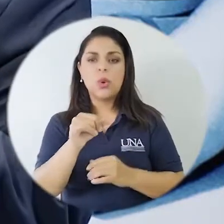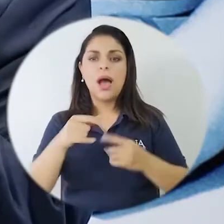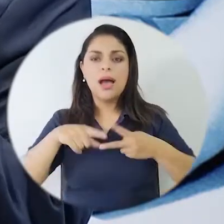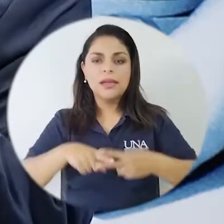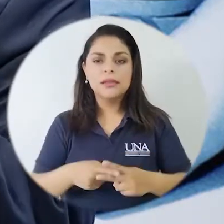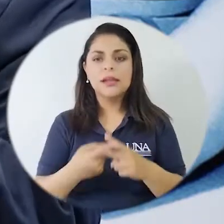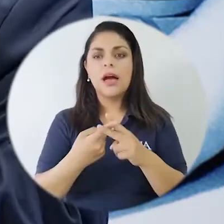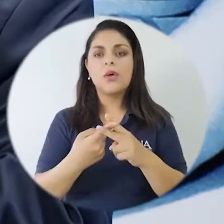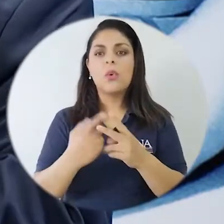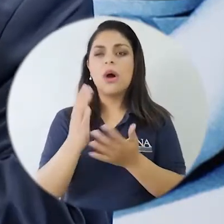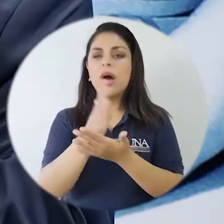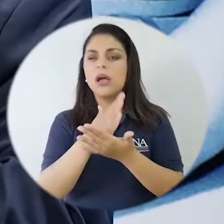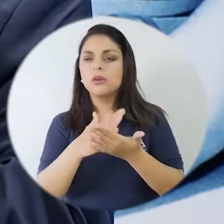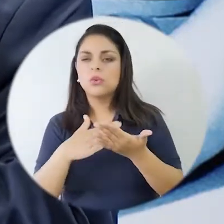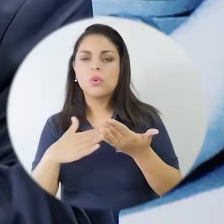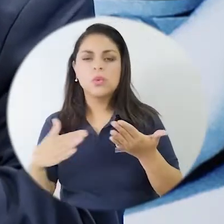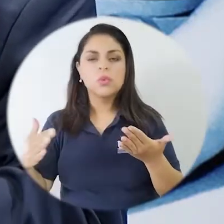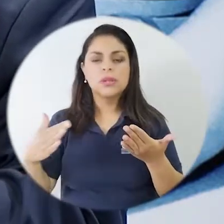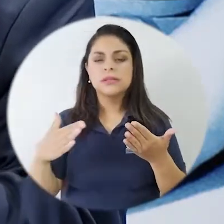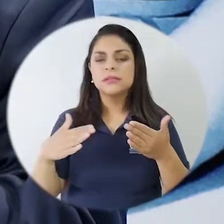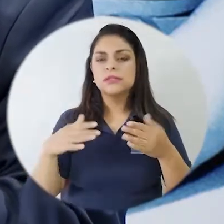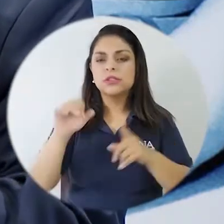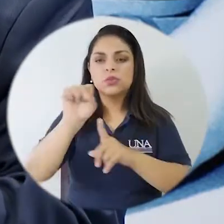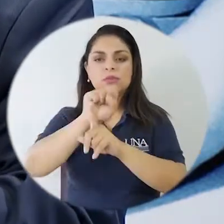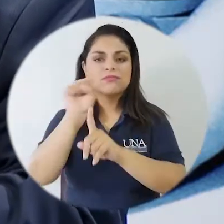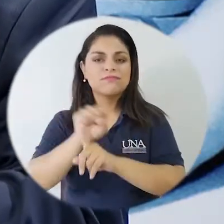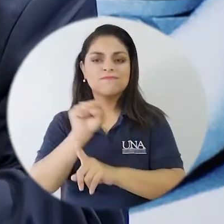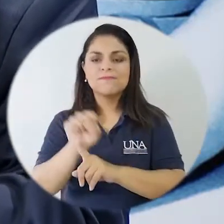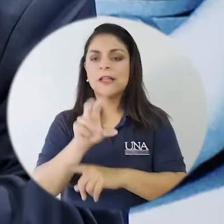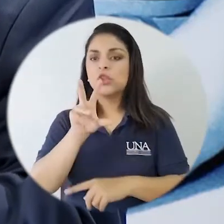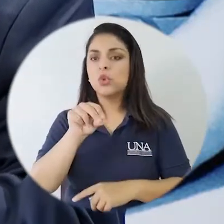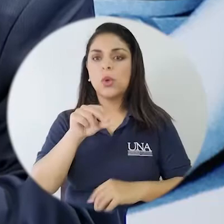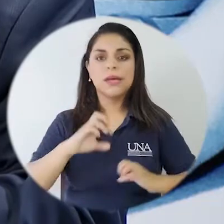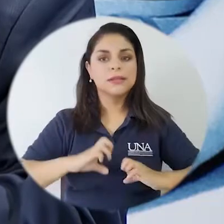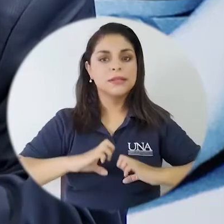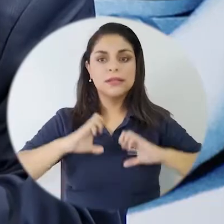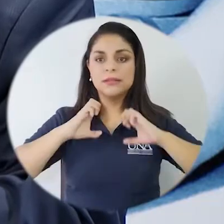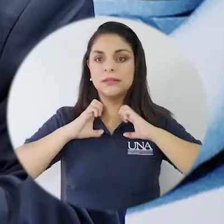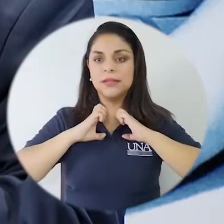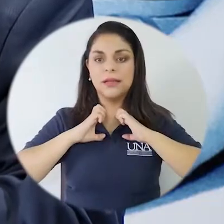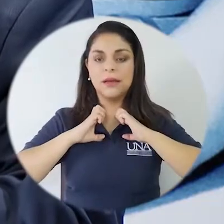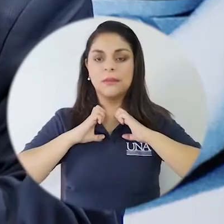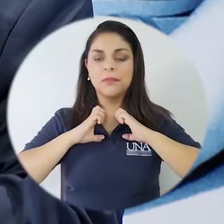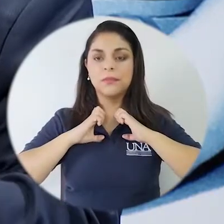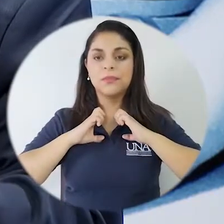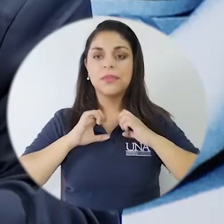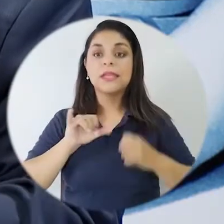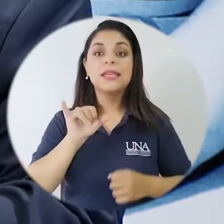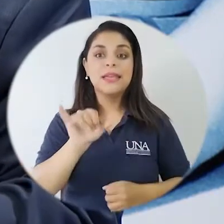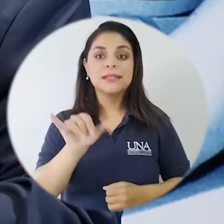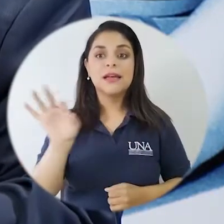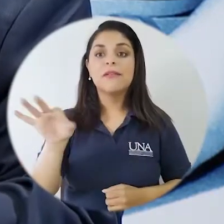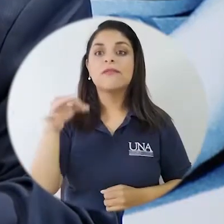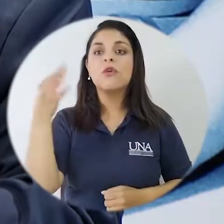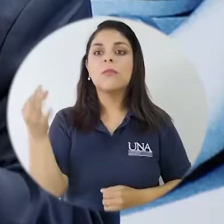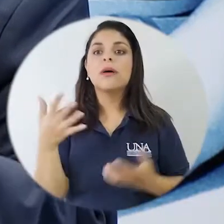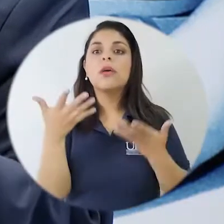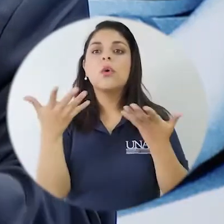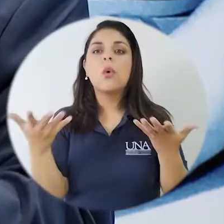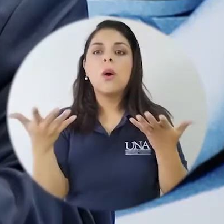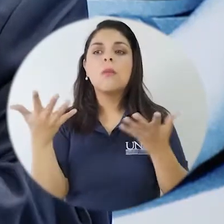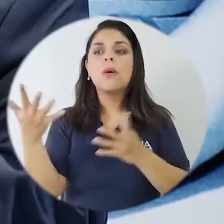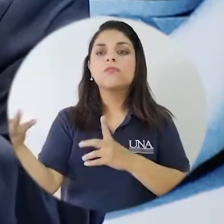tipo de sinergias que no existían. Ciertamente ha generado un replanteamiento de cómo